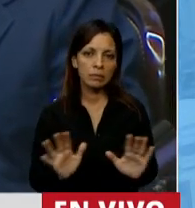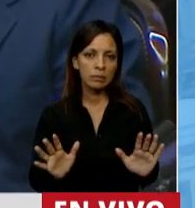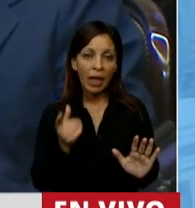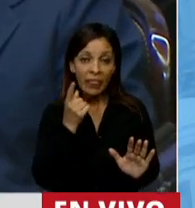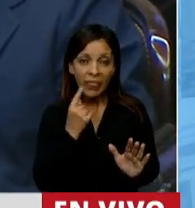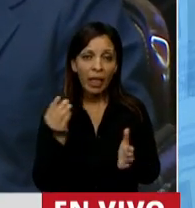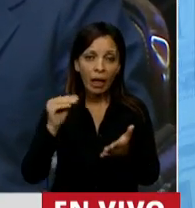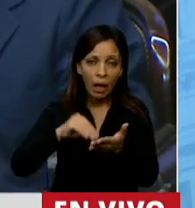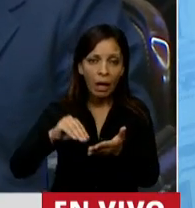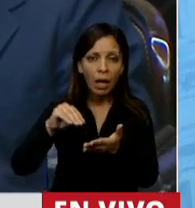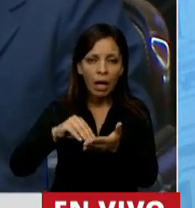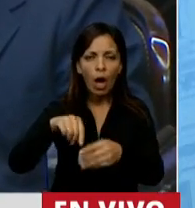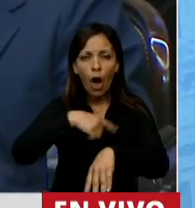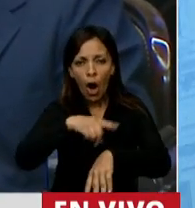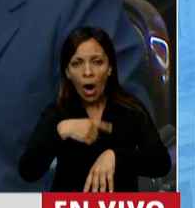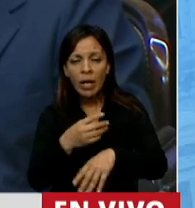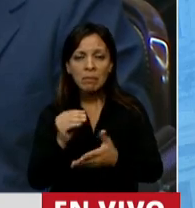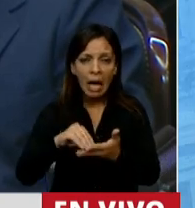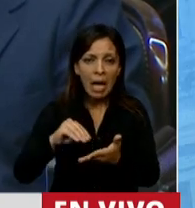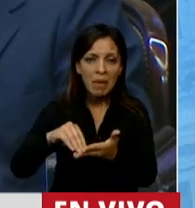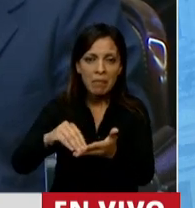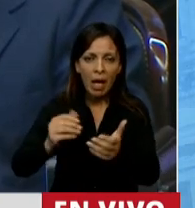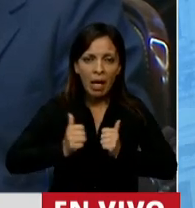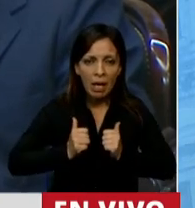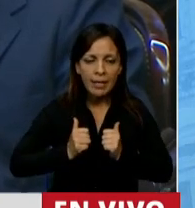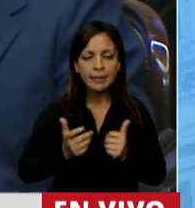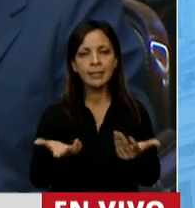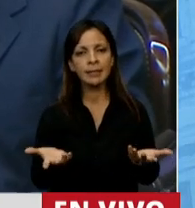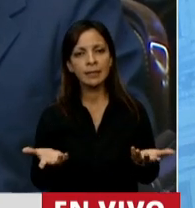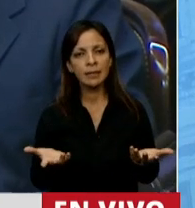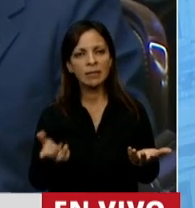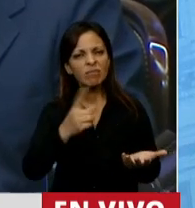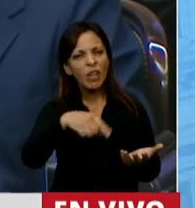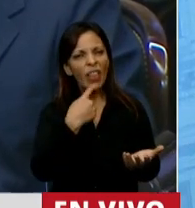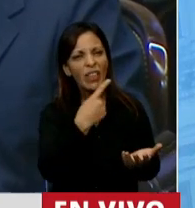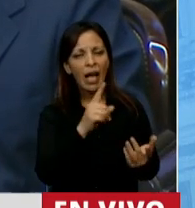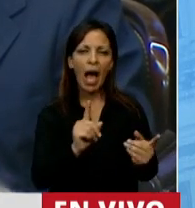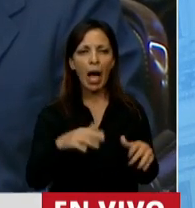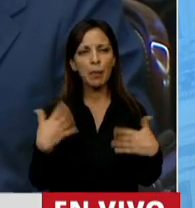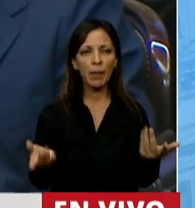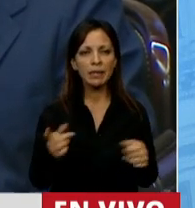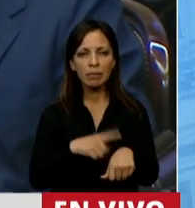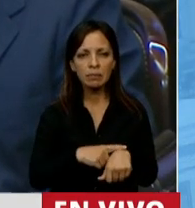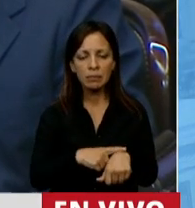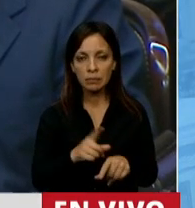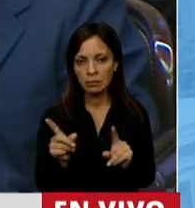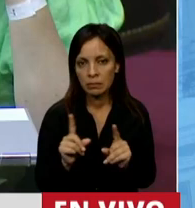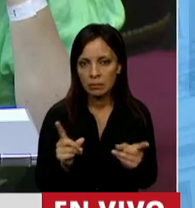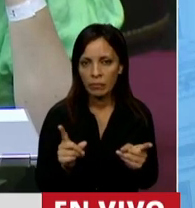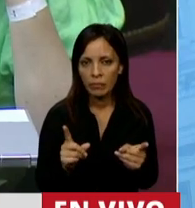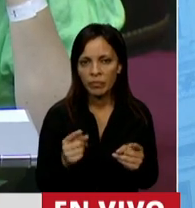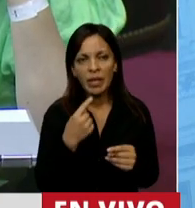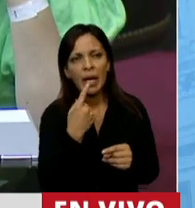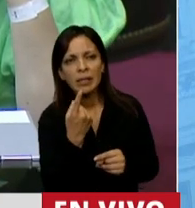más? ¿Cuántas horas más? Esta idea de la inoportunidad, de que es un tema fuera